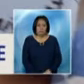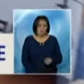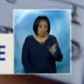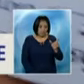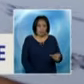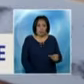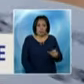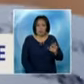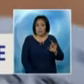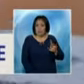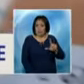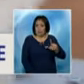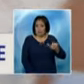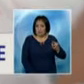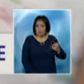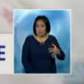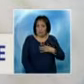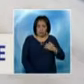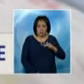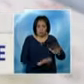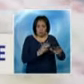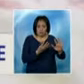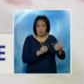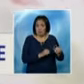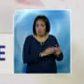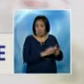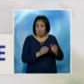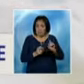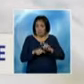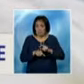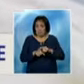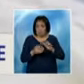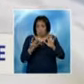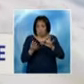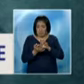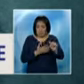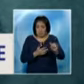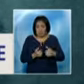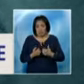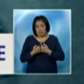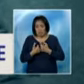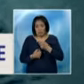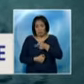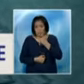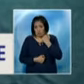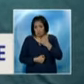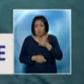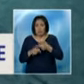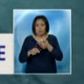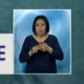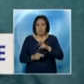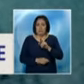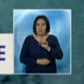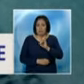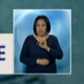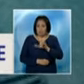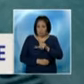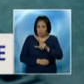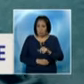Caroline Govia tiene 19 años y durante 9 meses le entregó su amor a este hombre, Raúl Kennedy